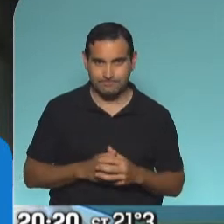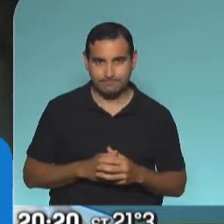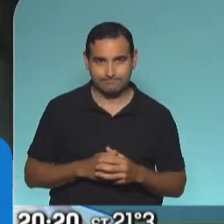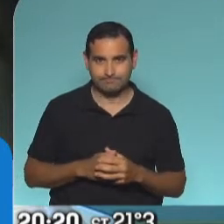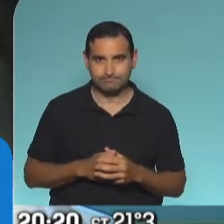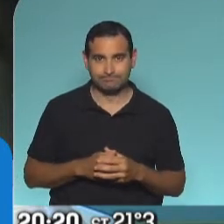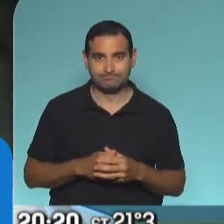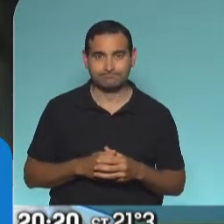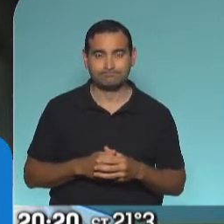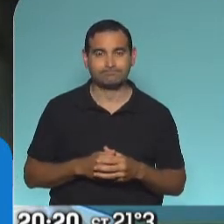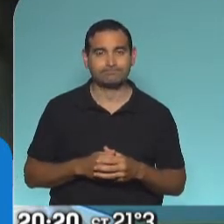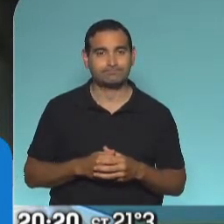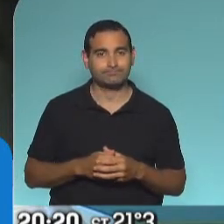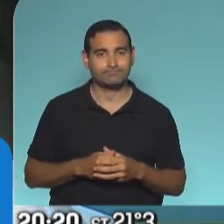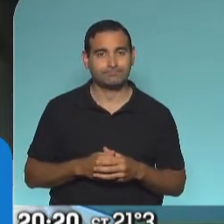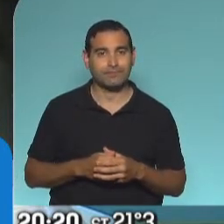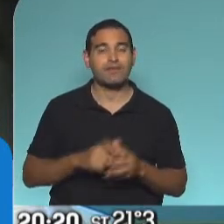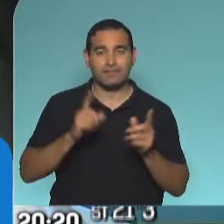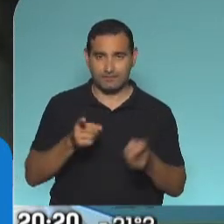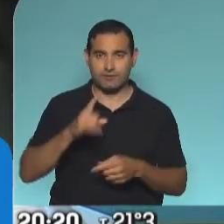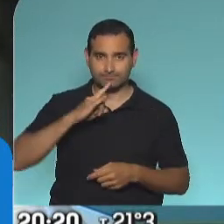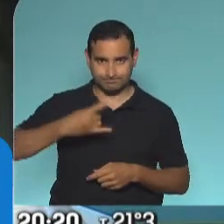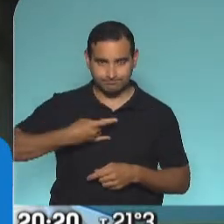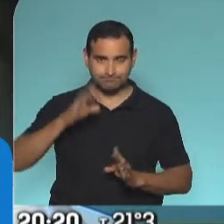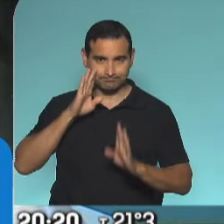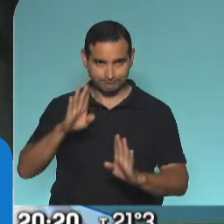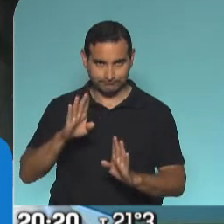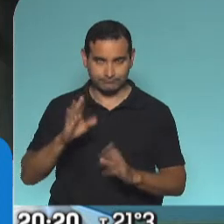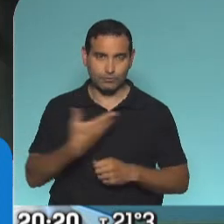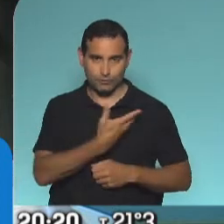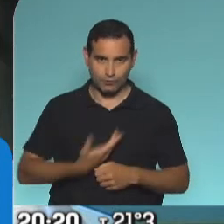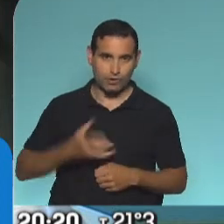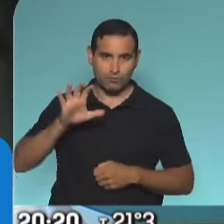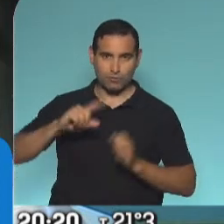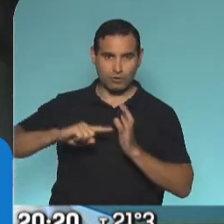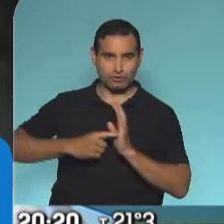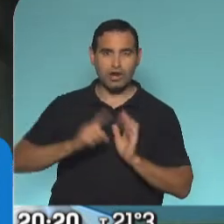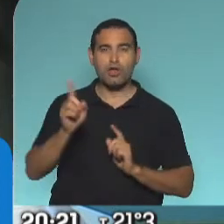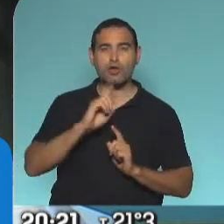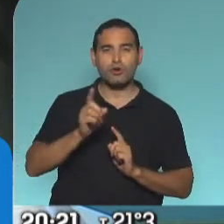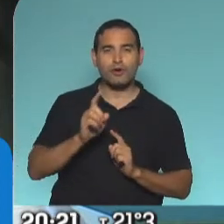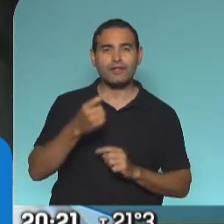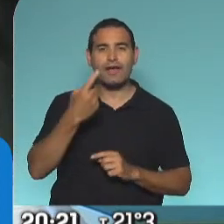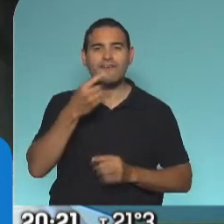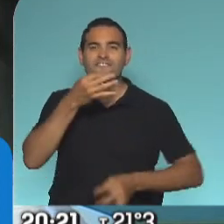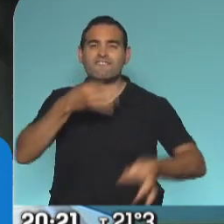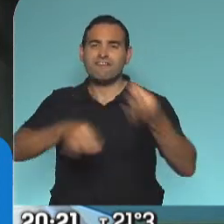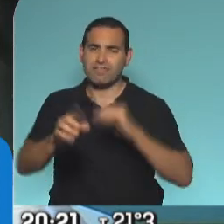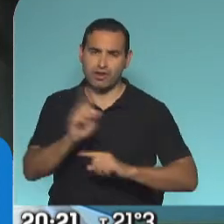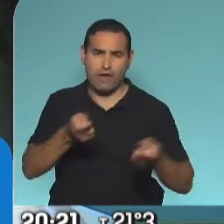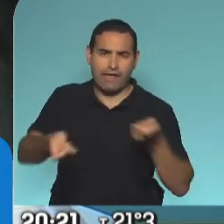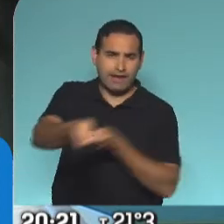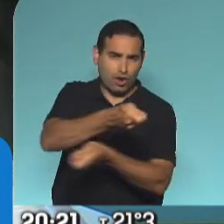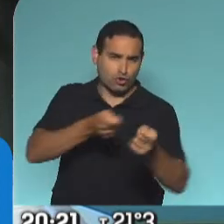De esto también nos vamos a ocupar desde el Estado. No va a ser un producto que se venda o se